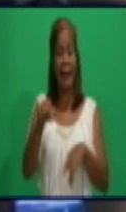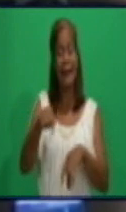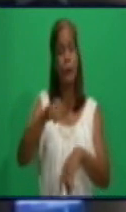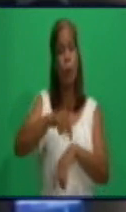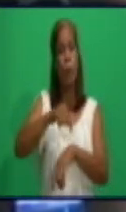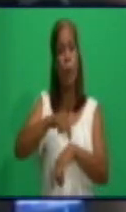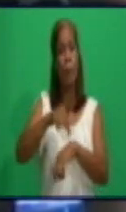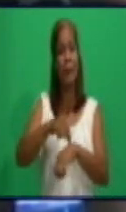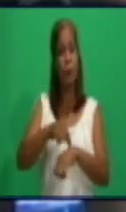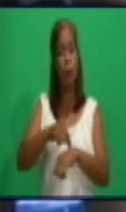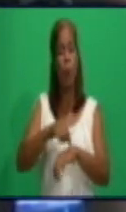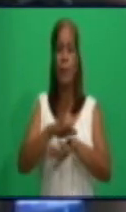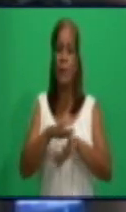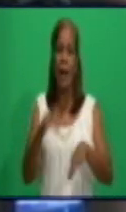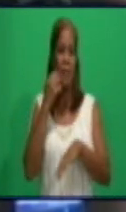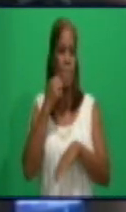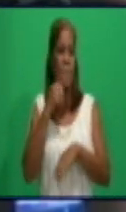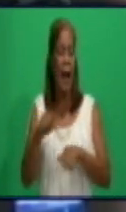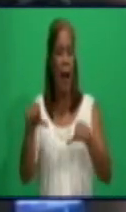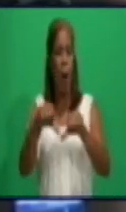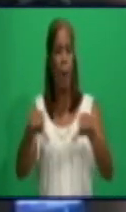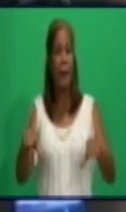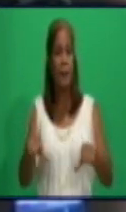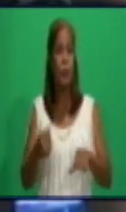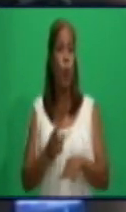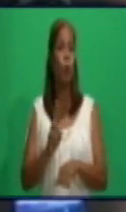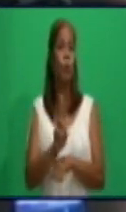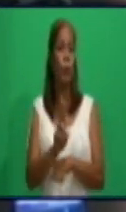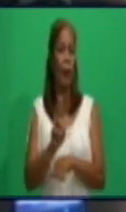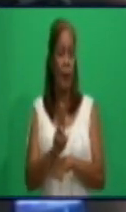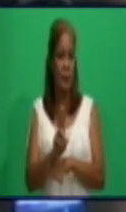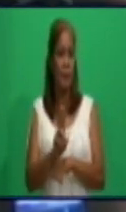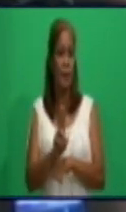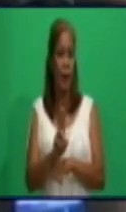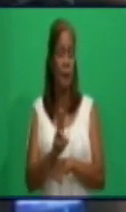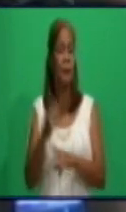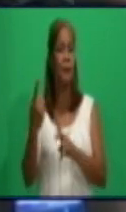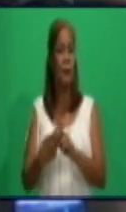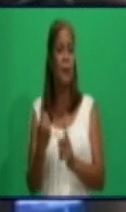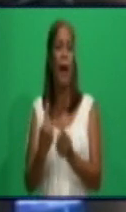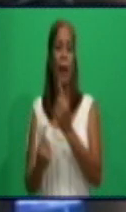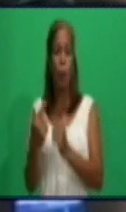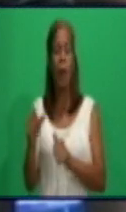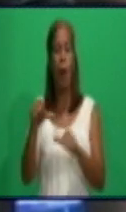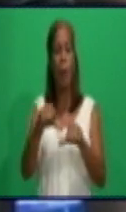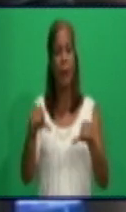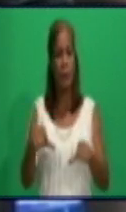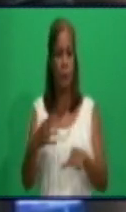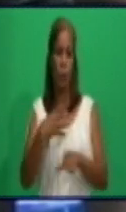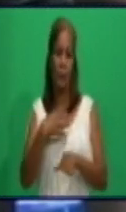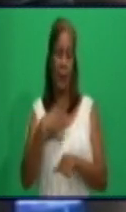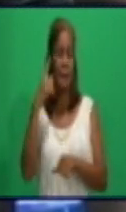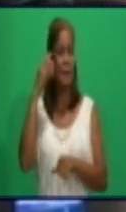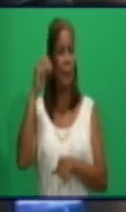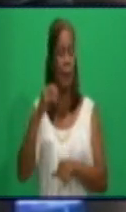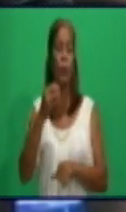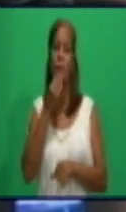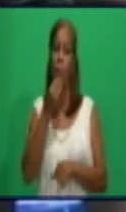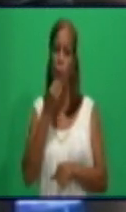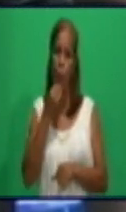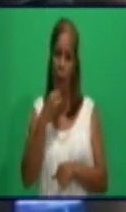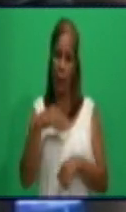actividad quirúrgica de urgencia y de aquellas patologías que puedan comprometer la vida del paciente. En la medida que nosotros